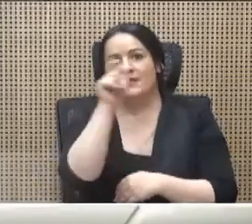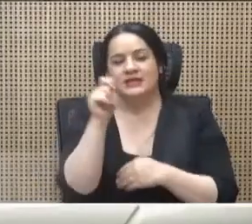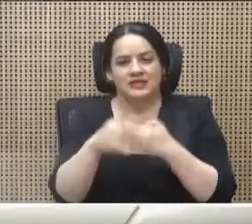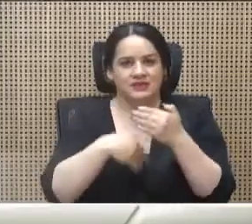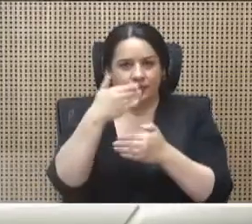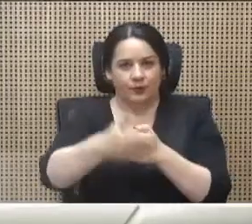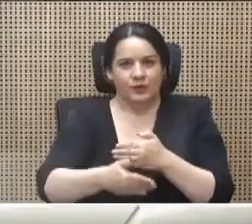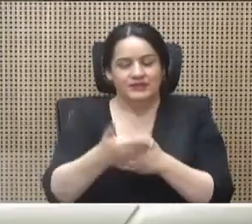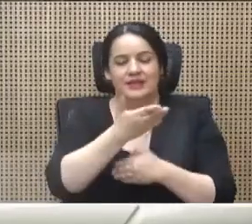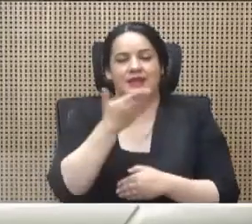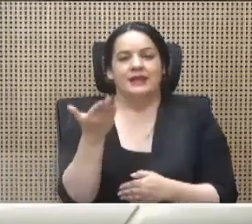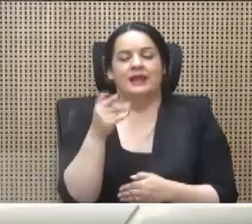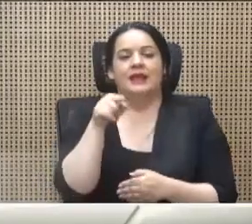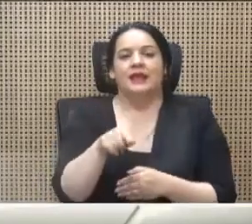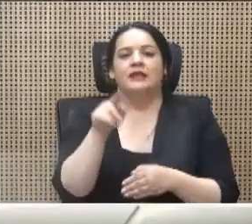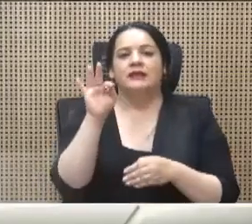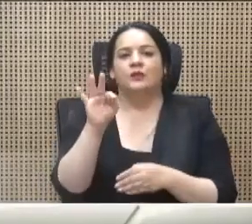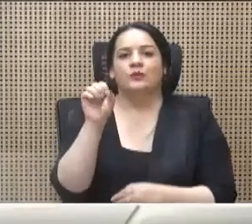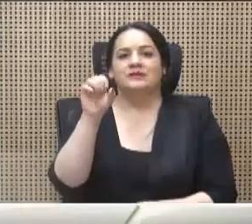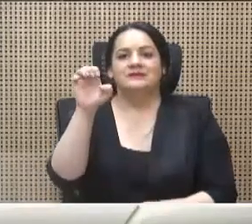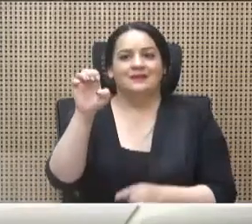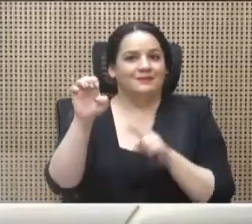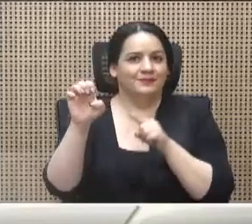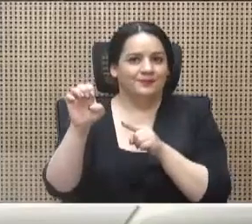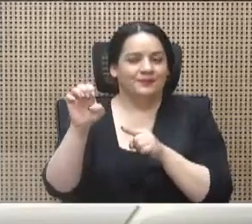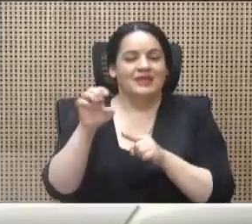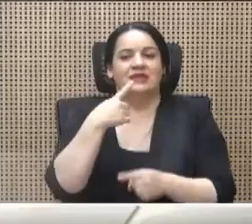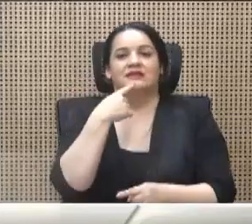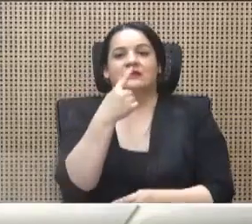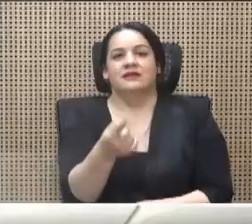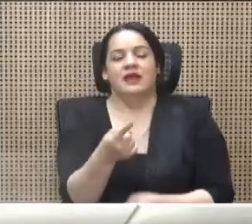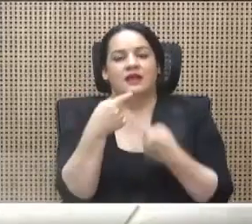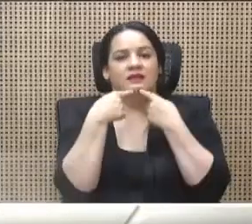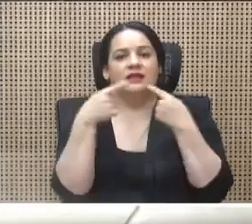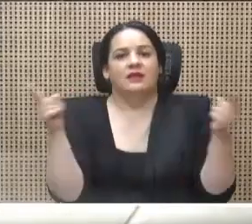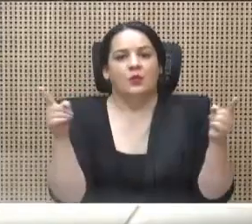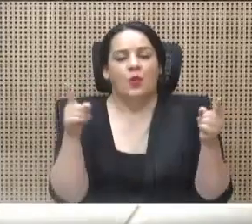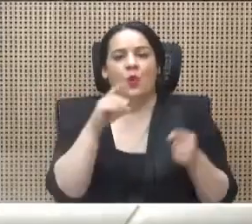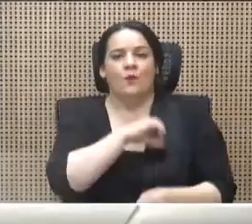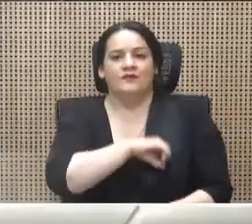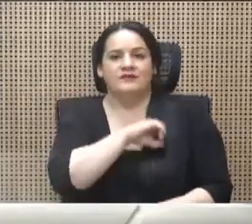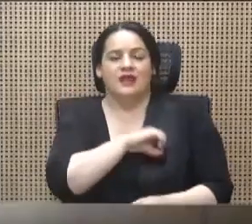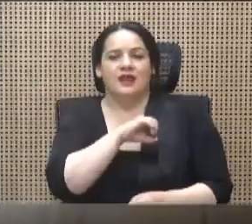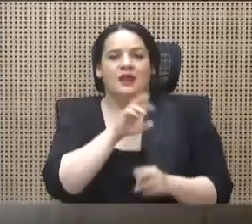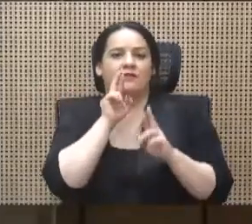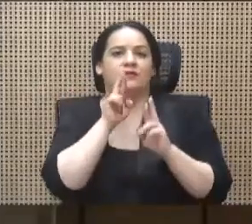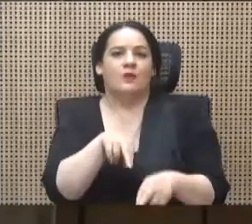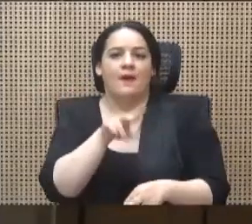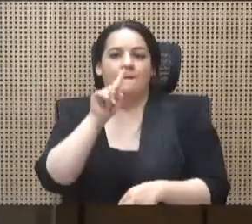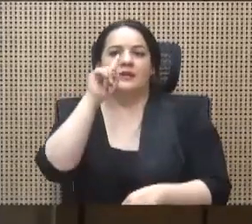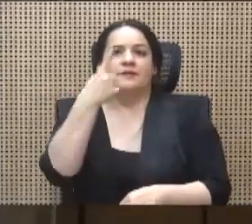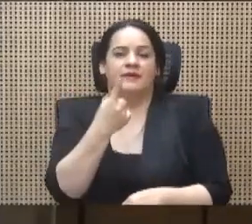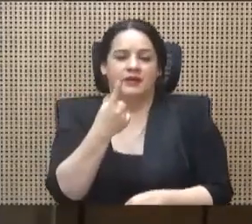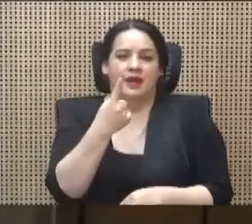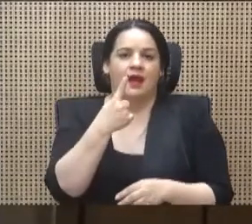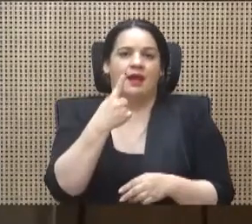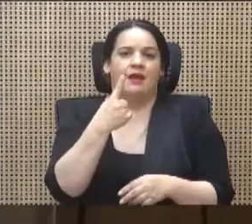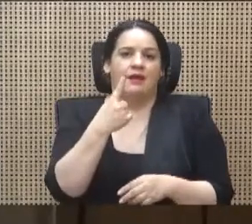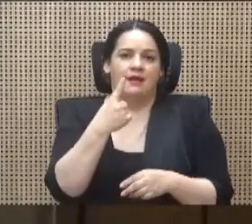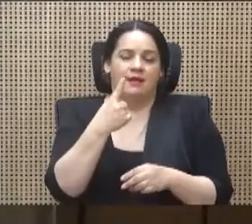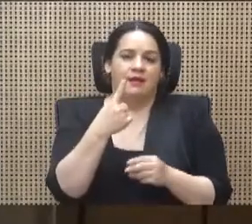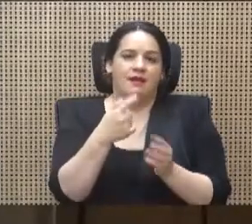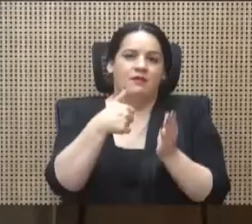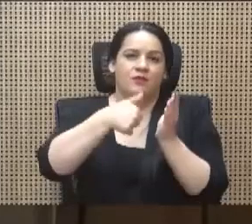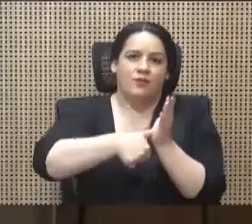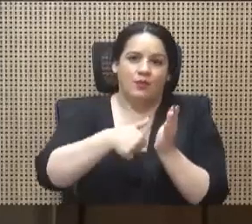que el tribunal supremo de elecciones emita la declaratoria oficial de resultados de la primera ronda esto